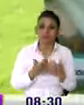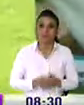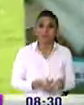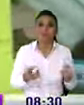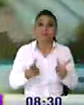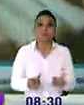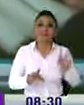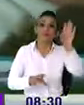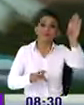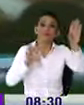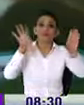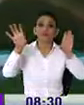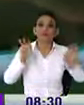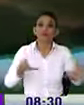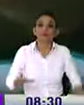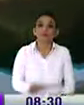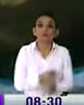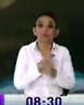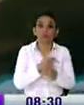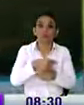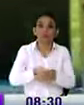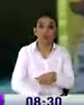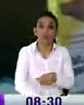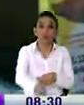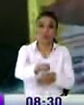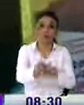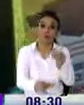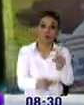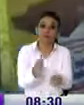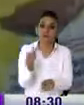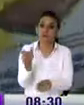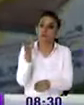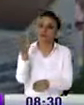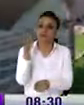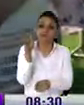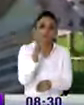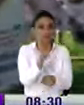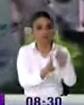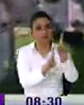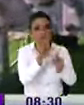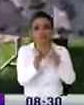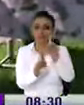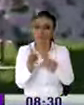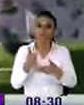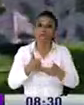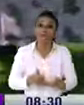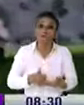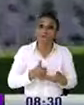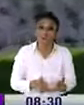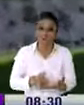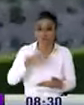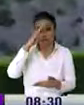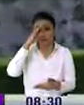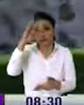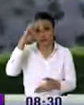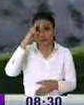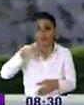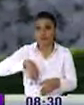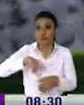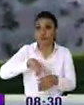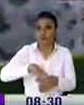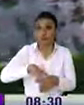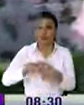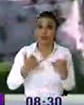una feria de seguridad a lo largo de todo el recorrido para que la ciudadanía pueda conocer todos estos beneficios que otorga la Policía Nacional en